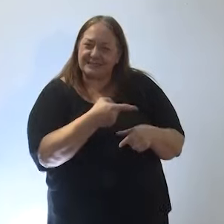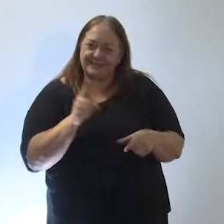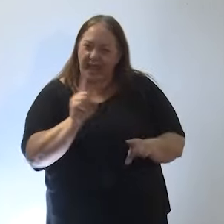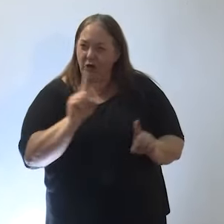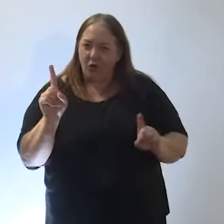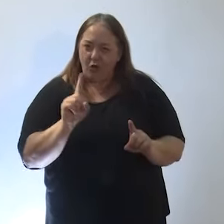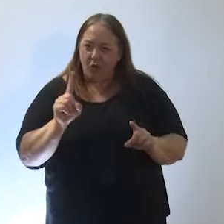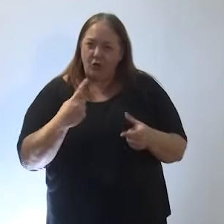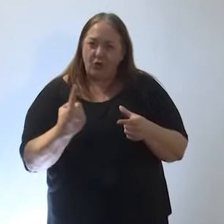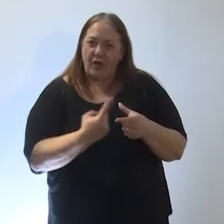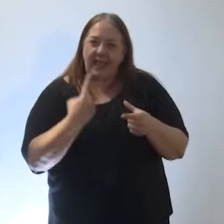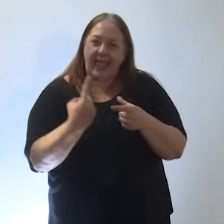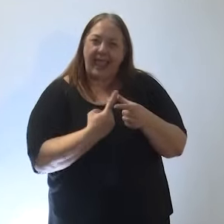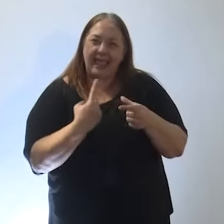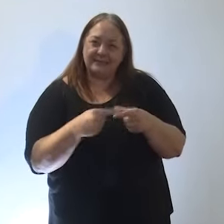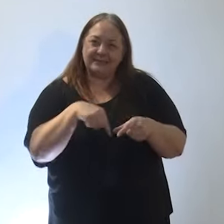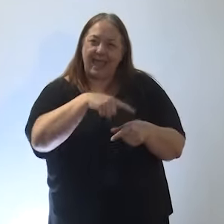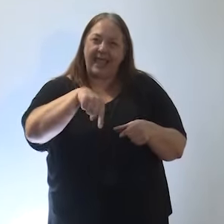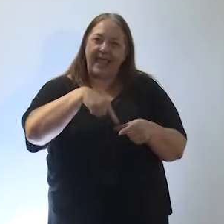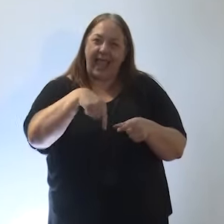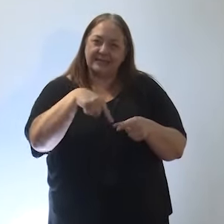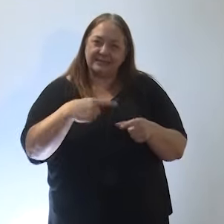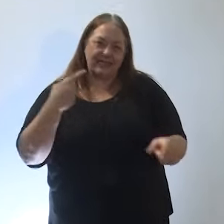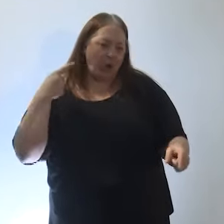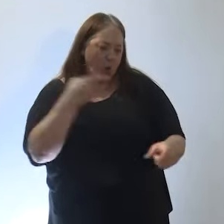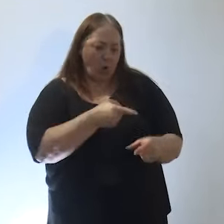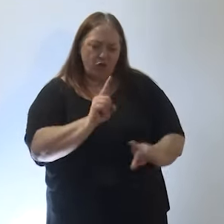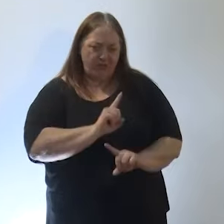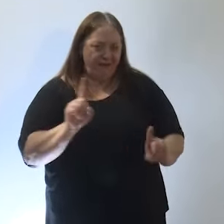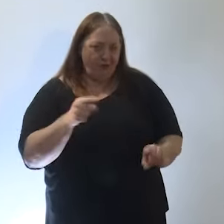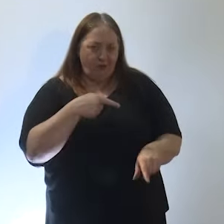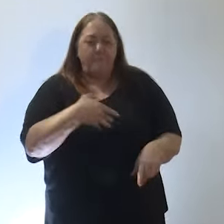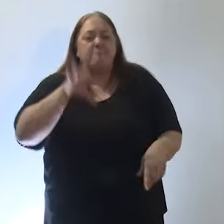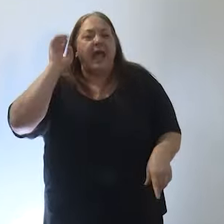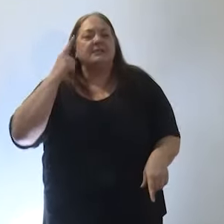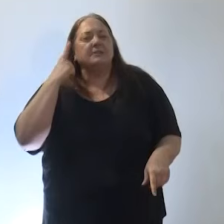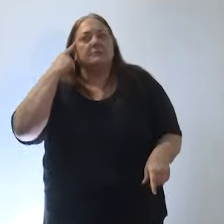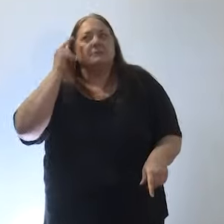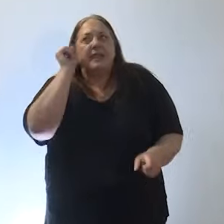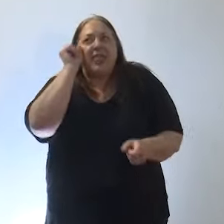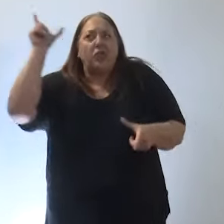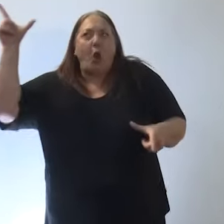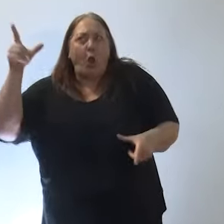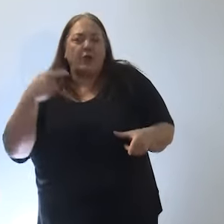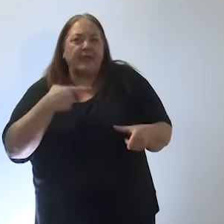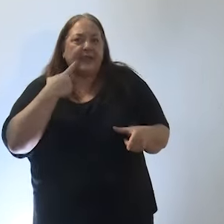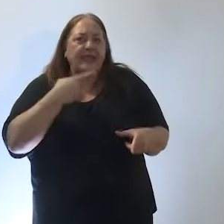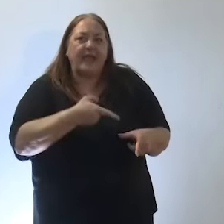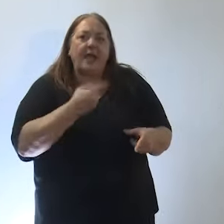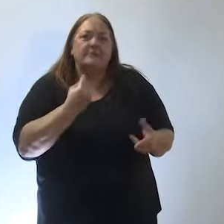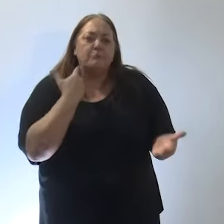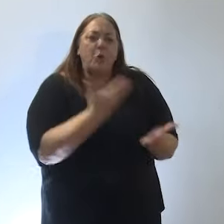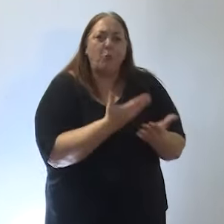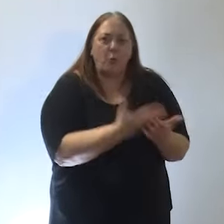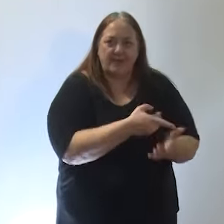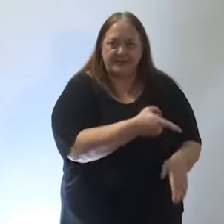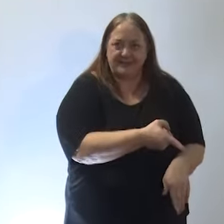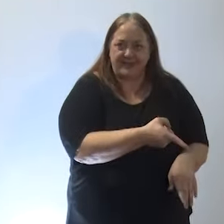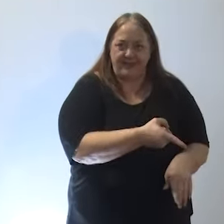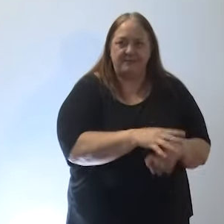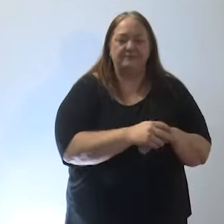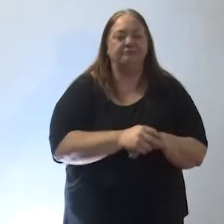acordaba con un montón de sus planteos más ideológicos eh o incluso por esta idea de la